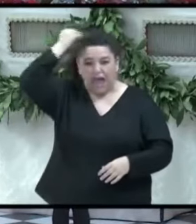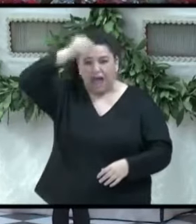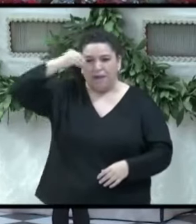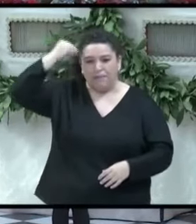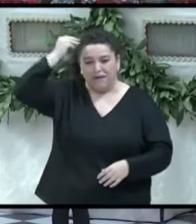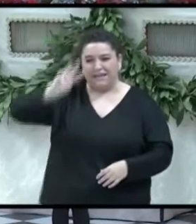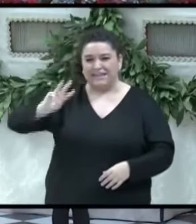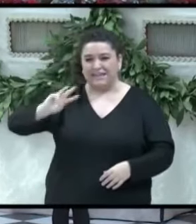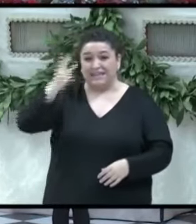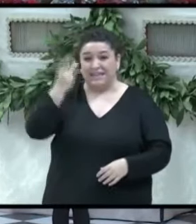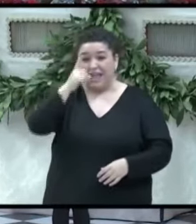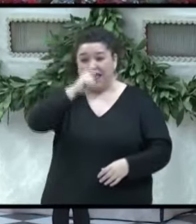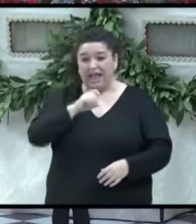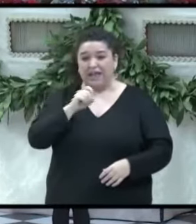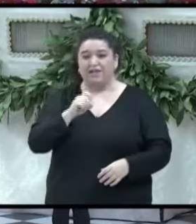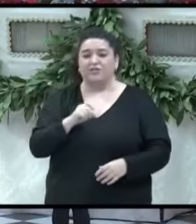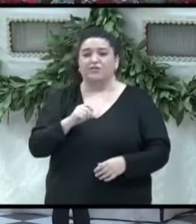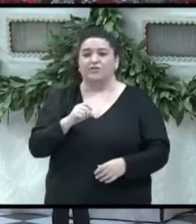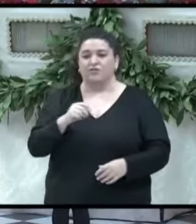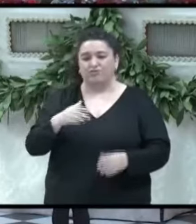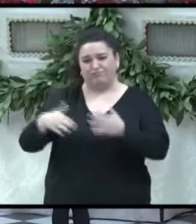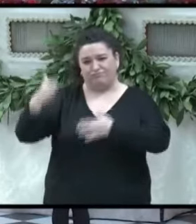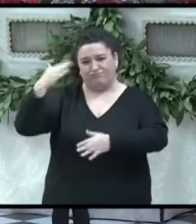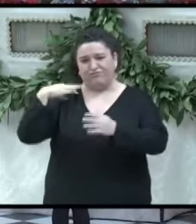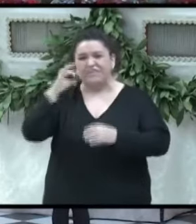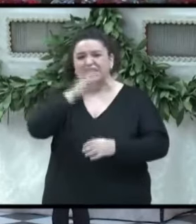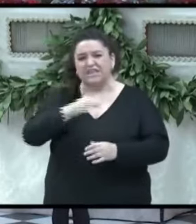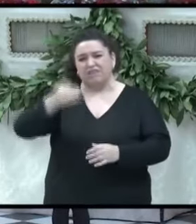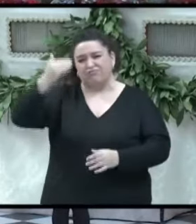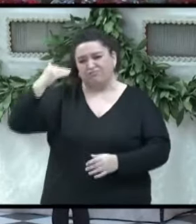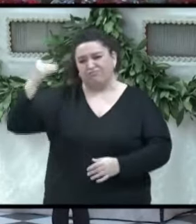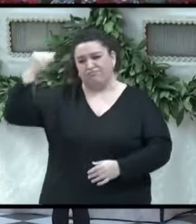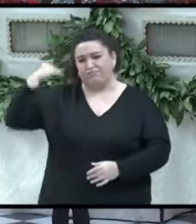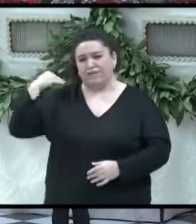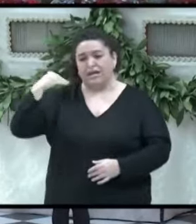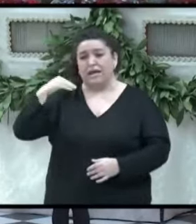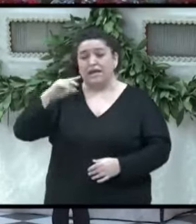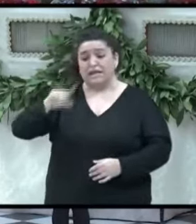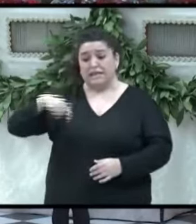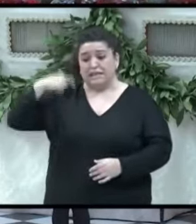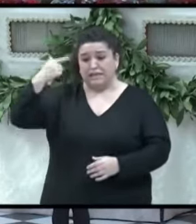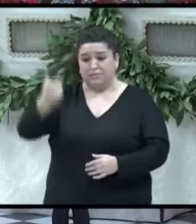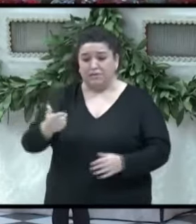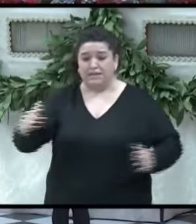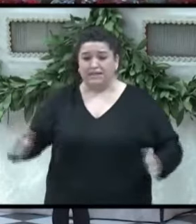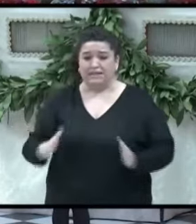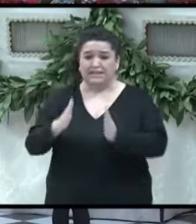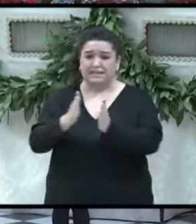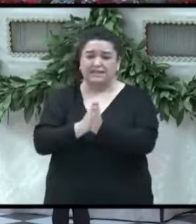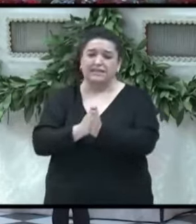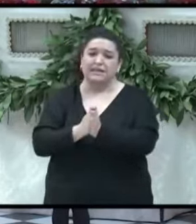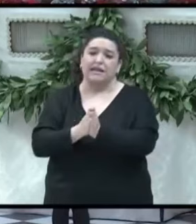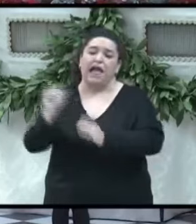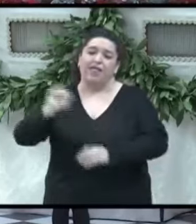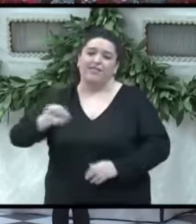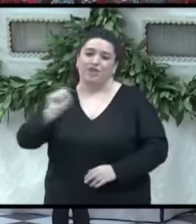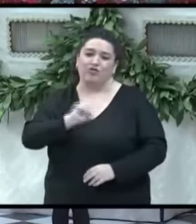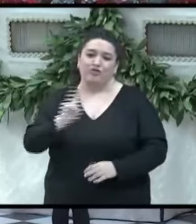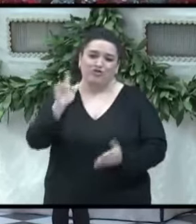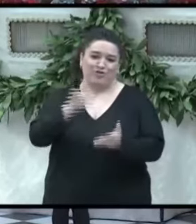925 por tanto unos cuantos siglos después de San acisclo y Santa Victoria